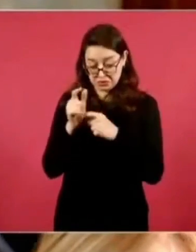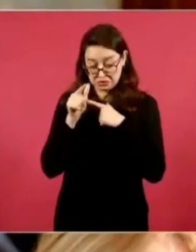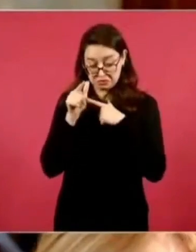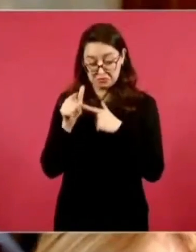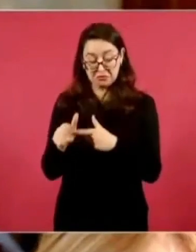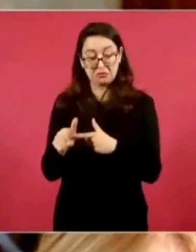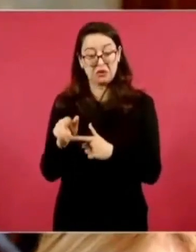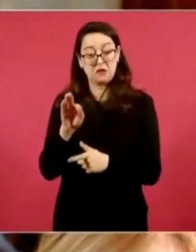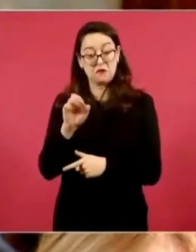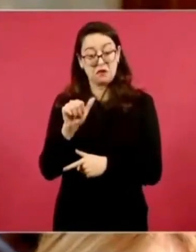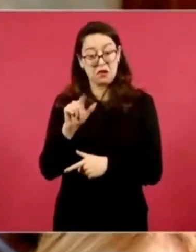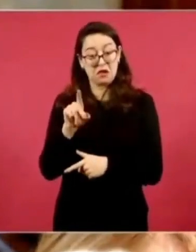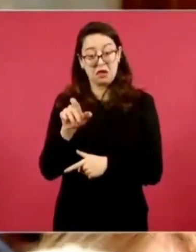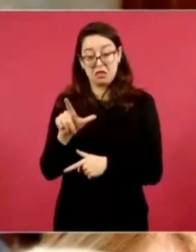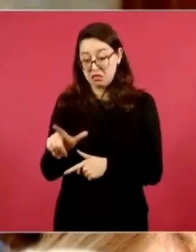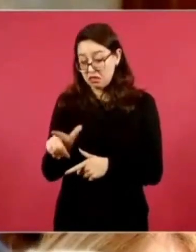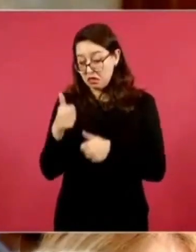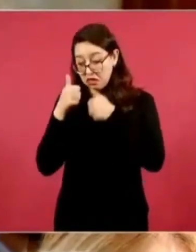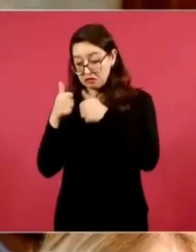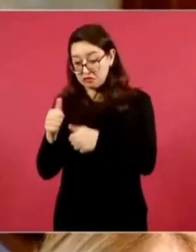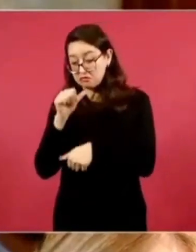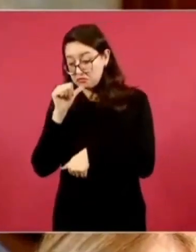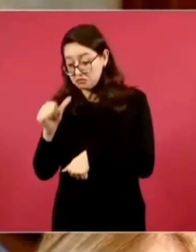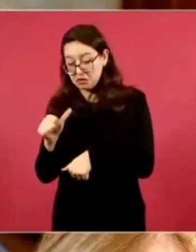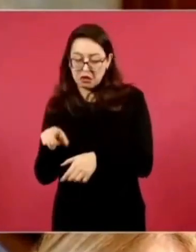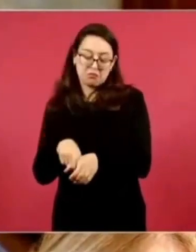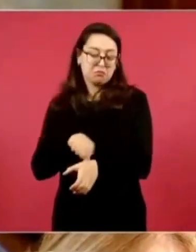FEADUL soltó el caso, el mecanismo le retiró todo.